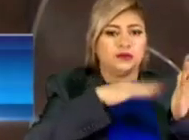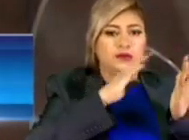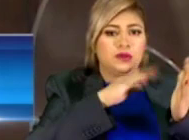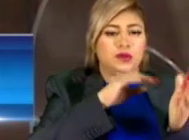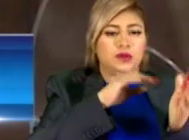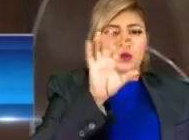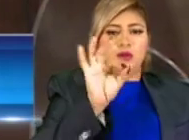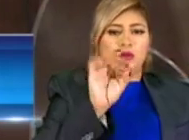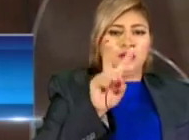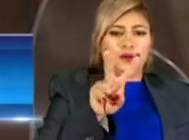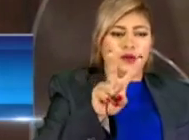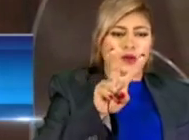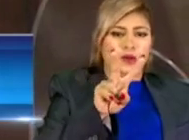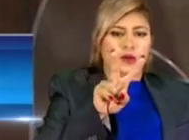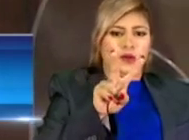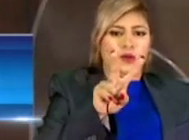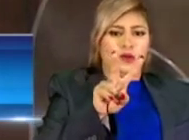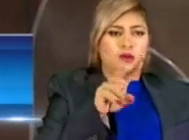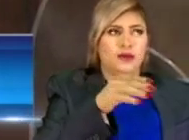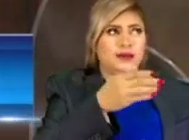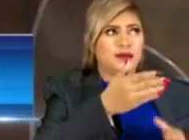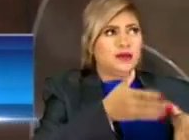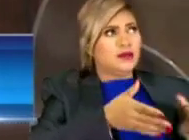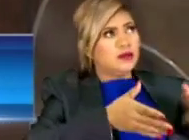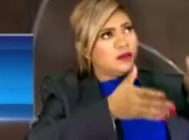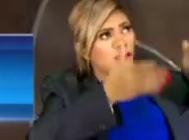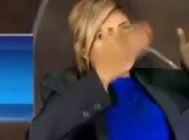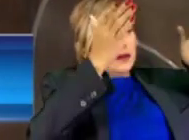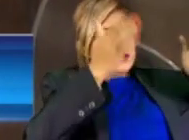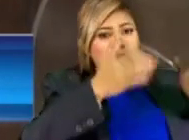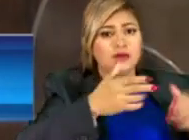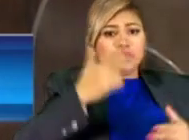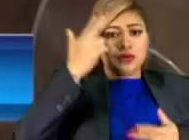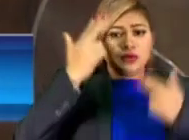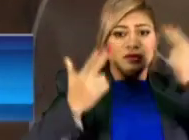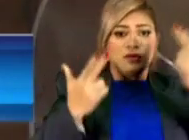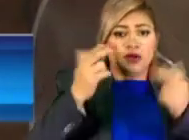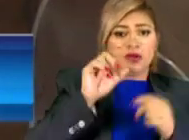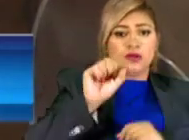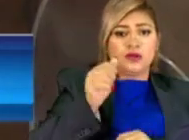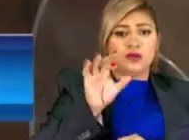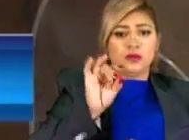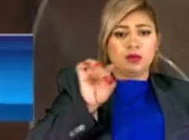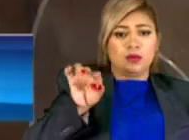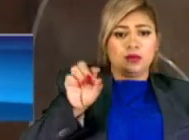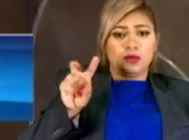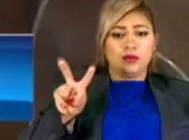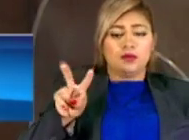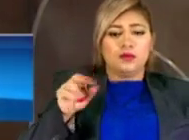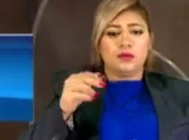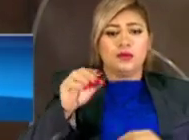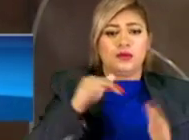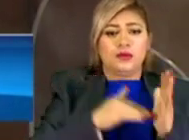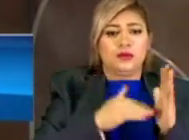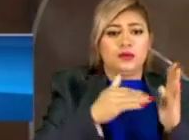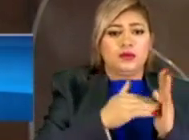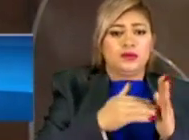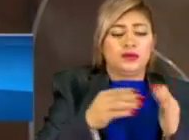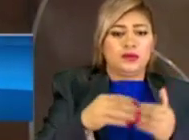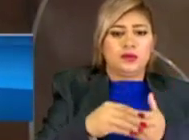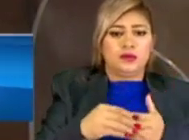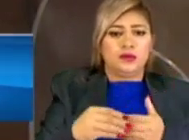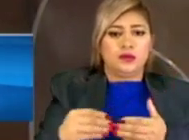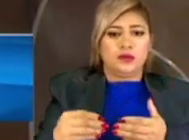92 edificios en el barrio del Chorrillo, con inversión de 18.2 millones de balboas, con mano de